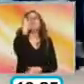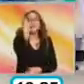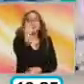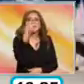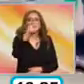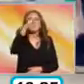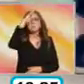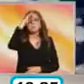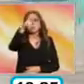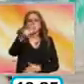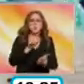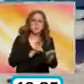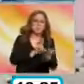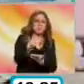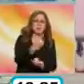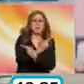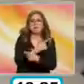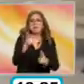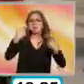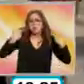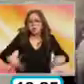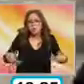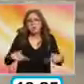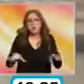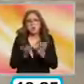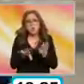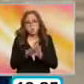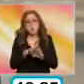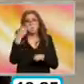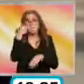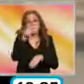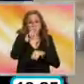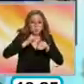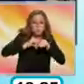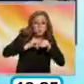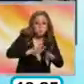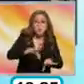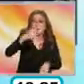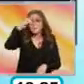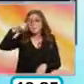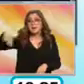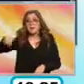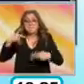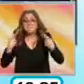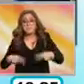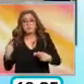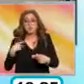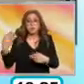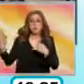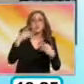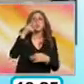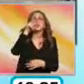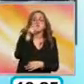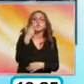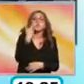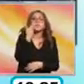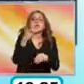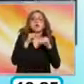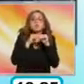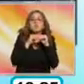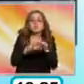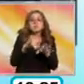de comunicar lo que le dé la gana. Sí. Pero si ya vas a comunicar algo, si ya vas a influenciar a la gente en tu entorno, pues comunica algo en lo que sí